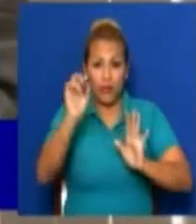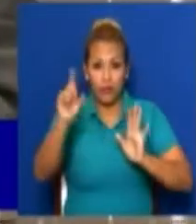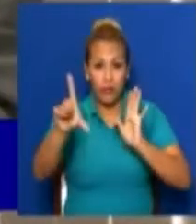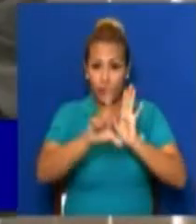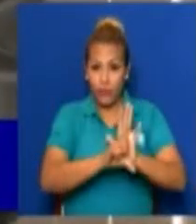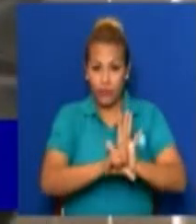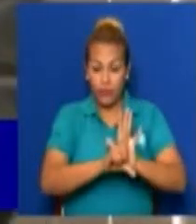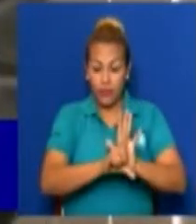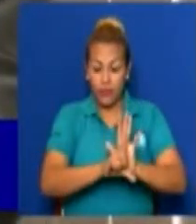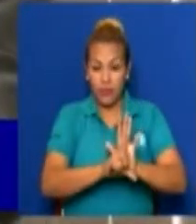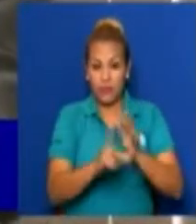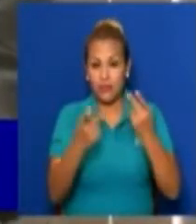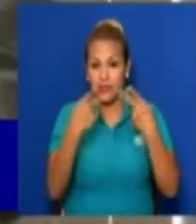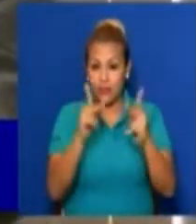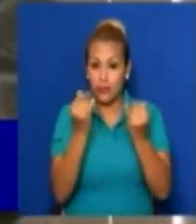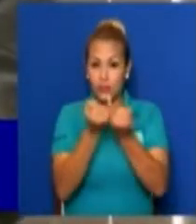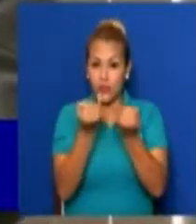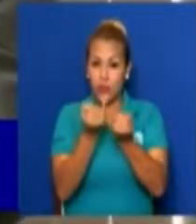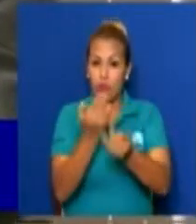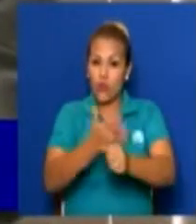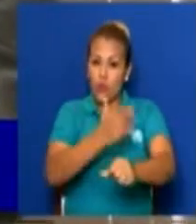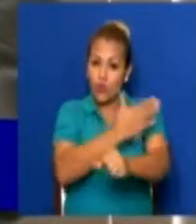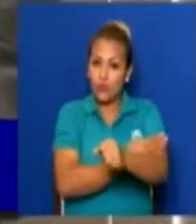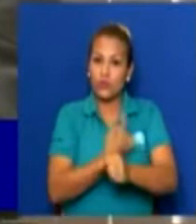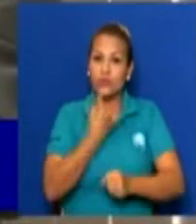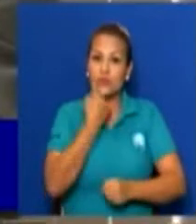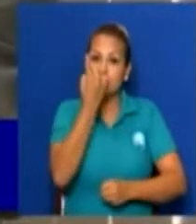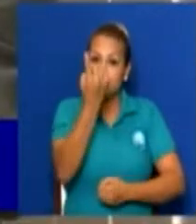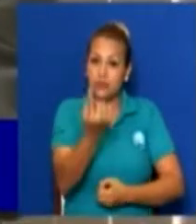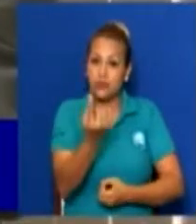pero como decía